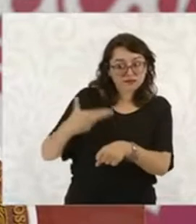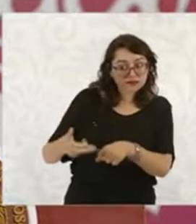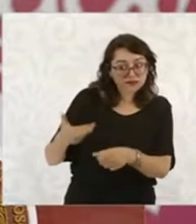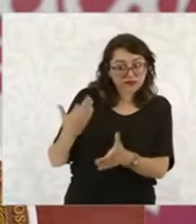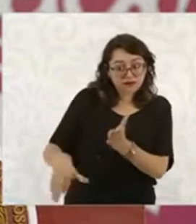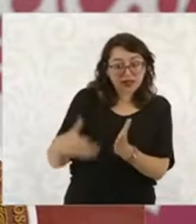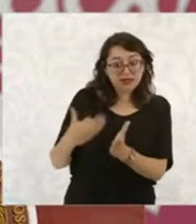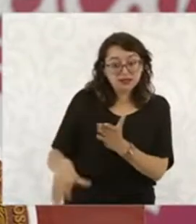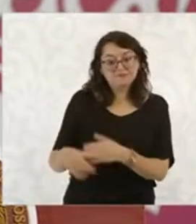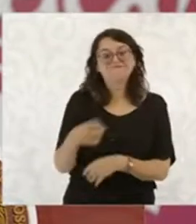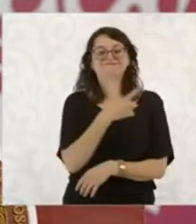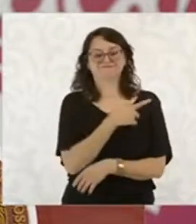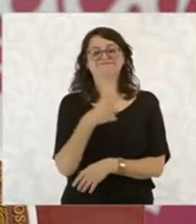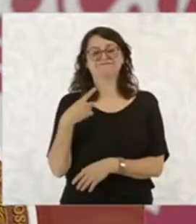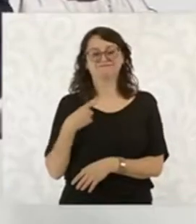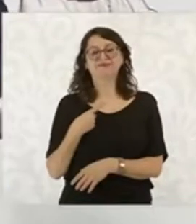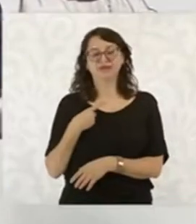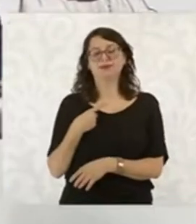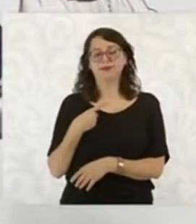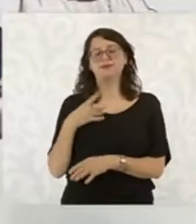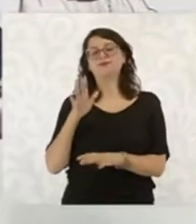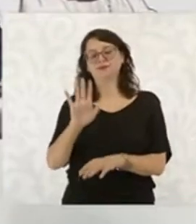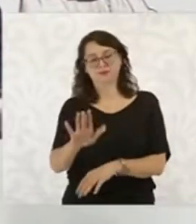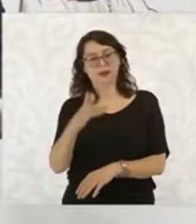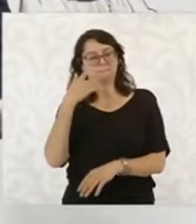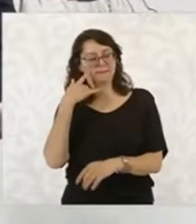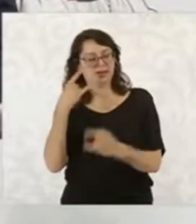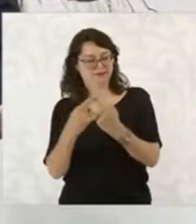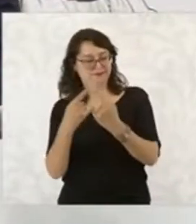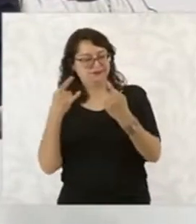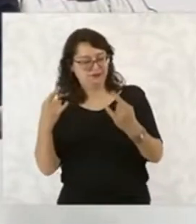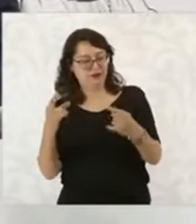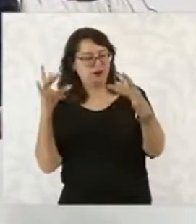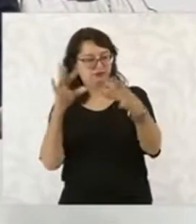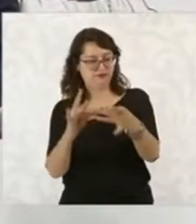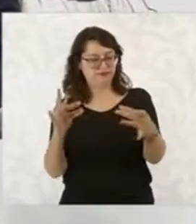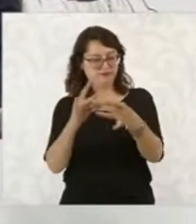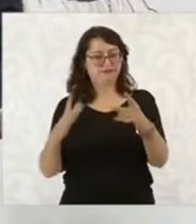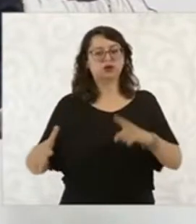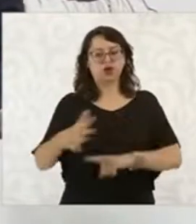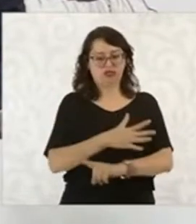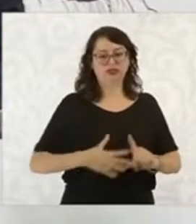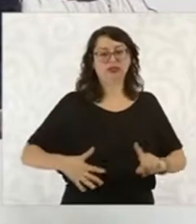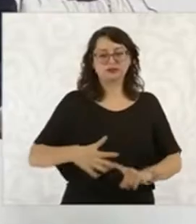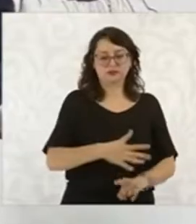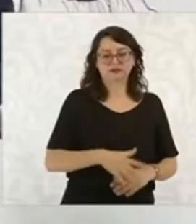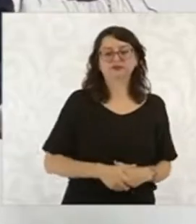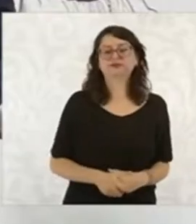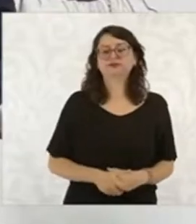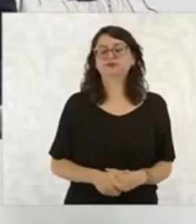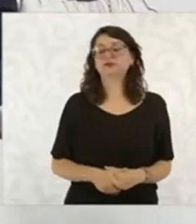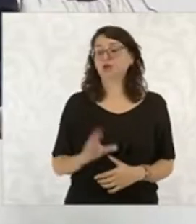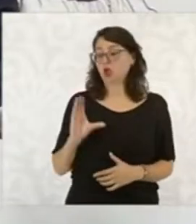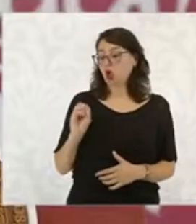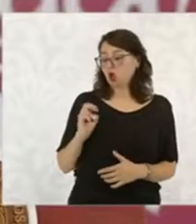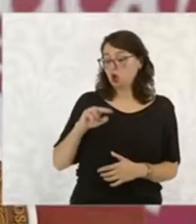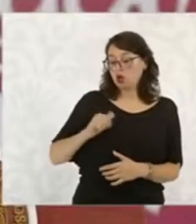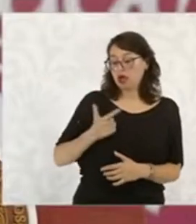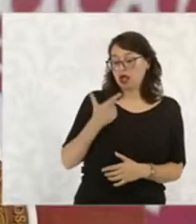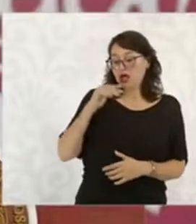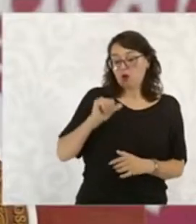pertinente hacer un breve contexto. Como se ha informado en este espacio, en la Comisión Nacional del Agua, nos dimos a la tarea de